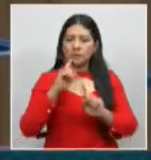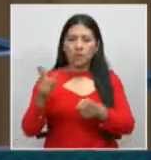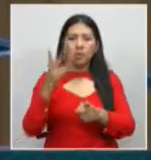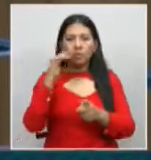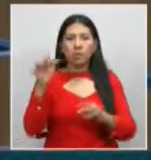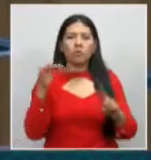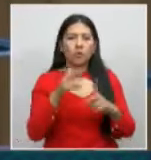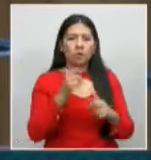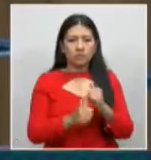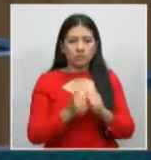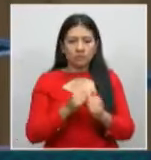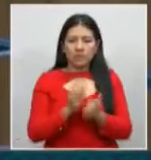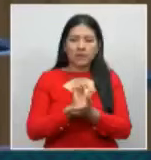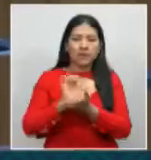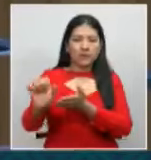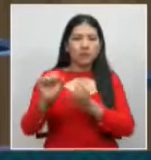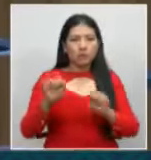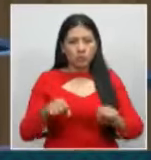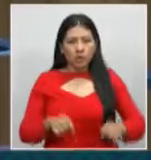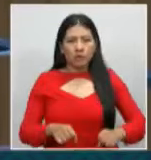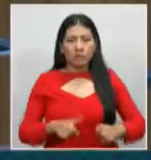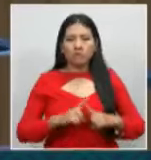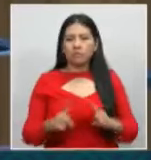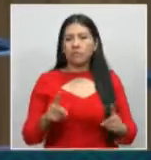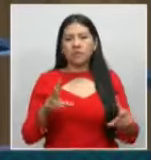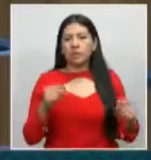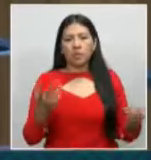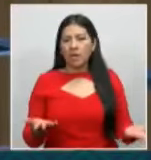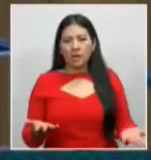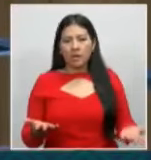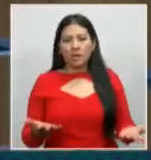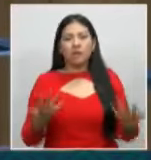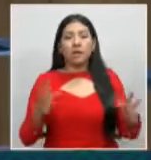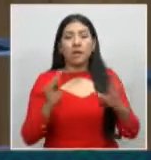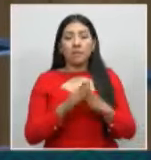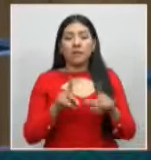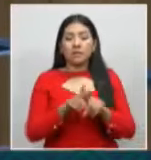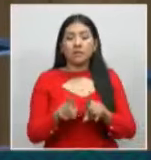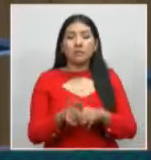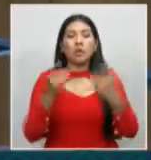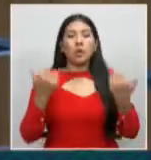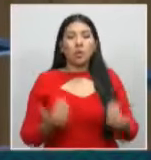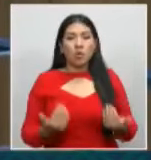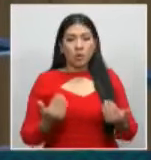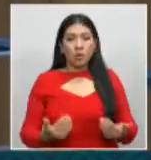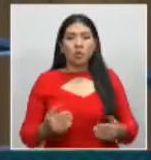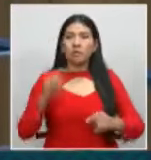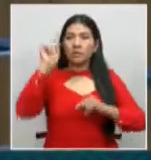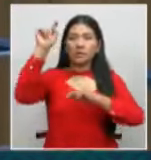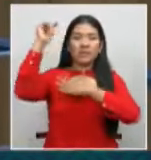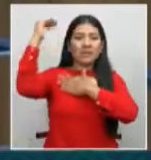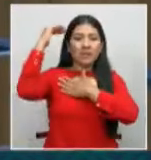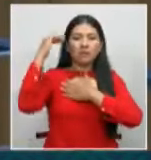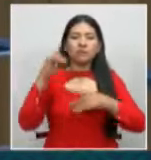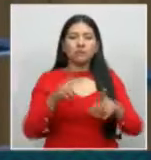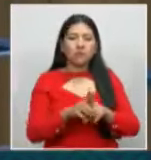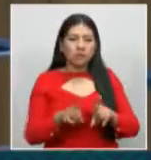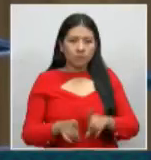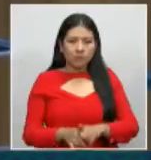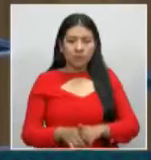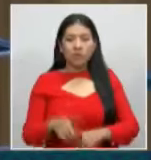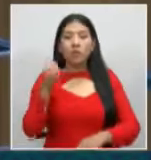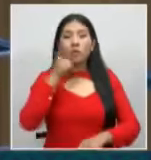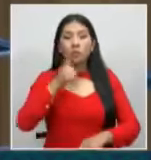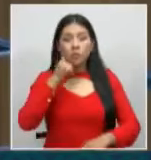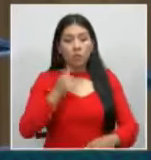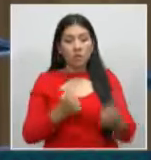departamento de Cochabamba. Lo mismo, lamentablemente, ha ocurrido el día de hoy en el departamento de Santa Cruz, donde una mujer casi